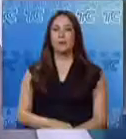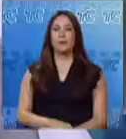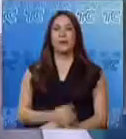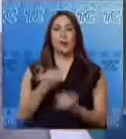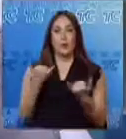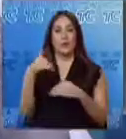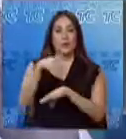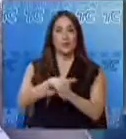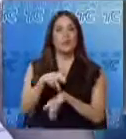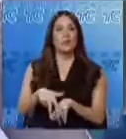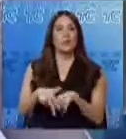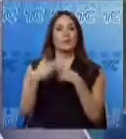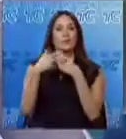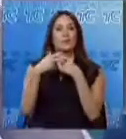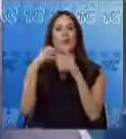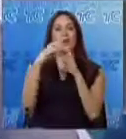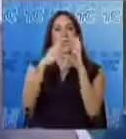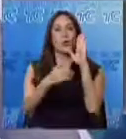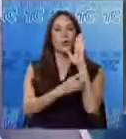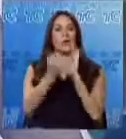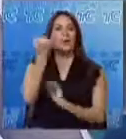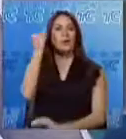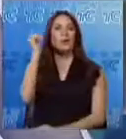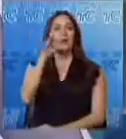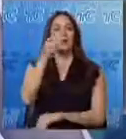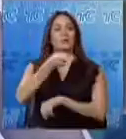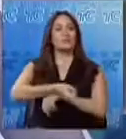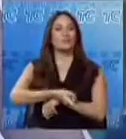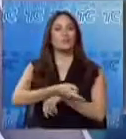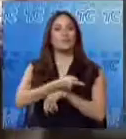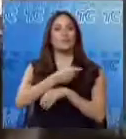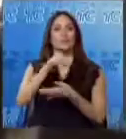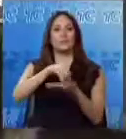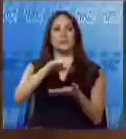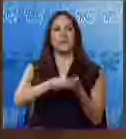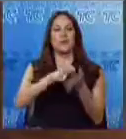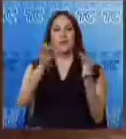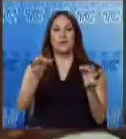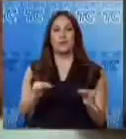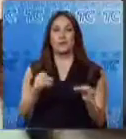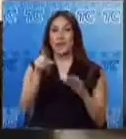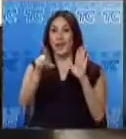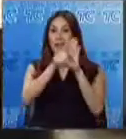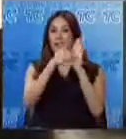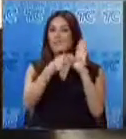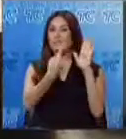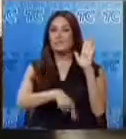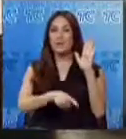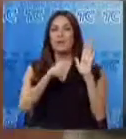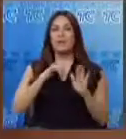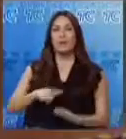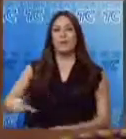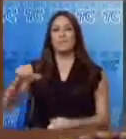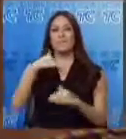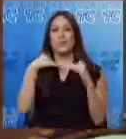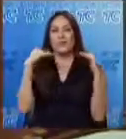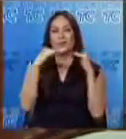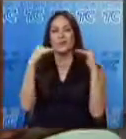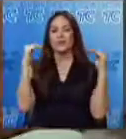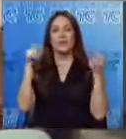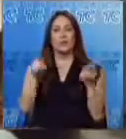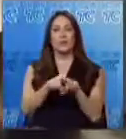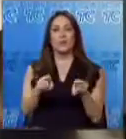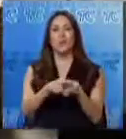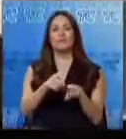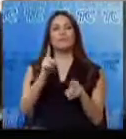Esta tarde entró en vigencia el Código Ingenios tras su publicación en el Registro Oficial. Esta normativa busca democratizar el acceso universal